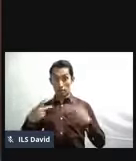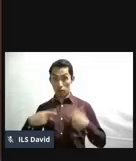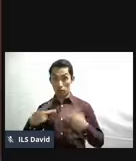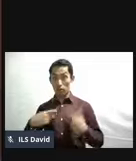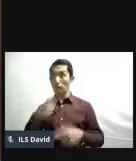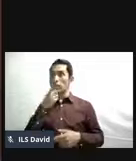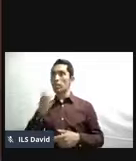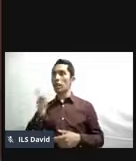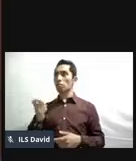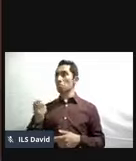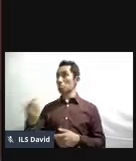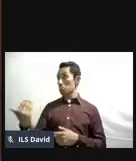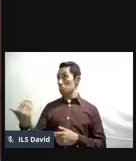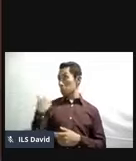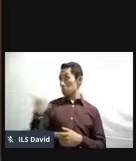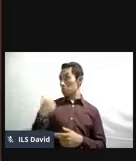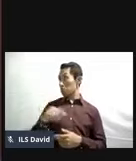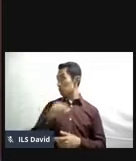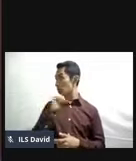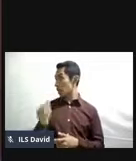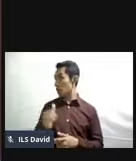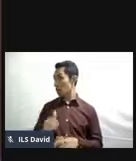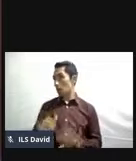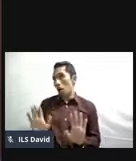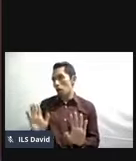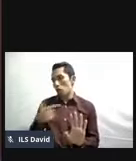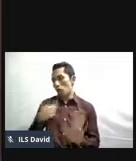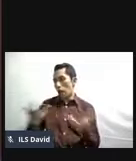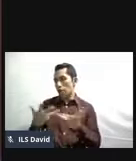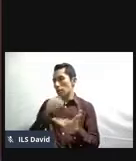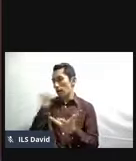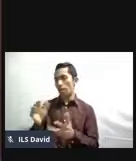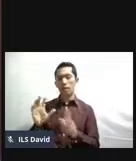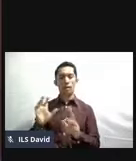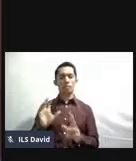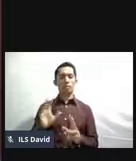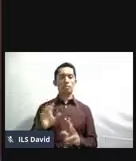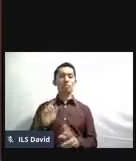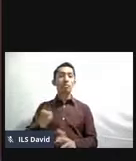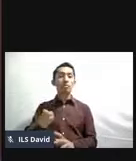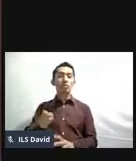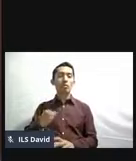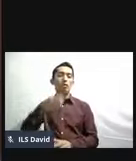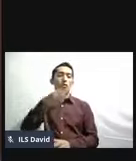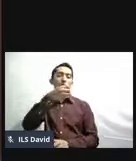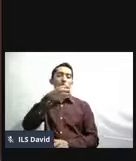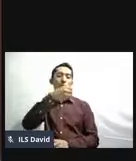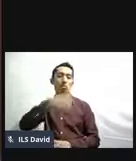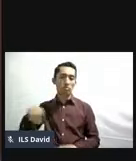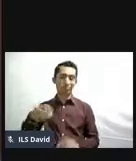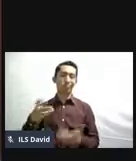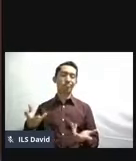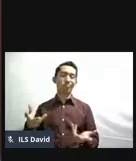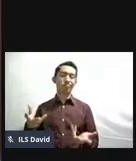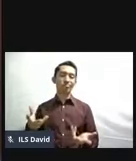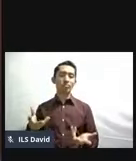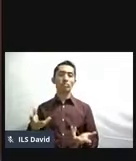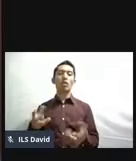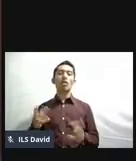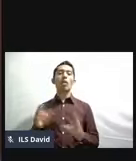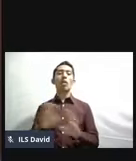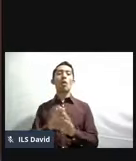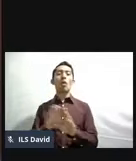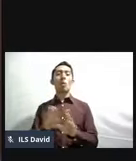¿no? Esto es obligación. Eso es lo que se fomenta, desafortunadamente, desde la etapa